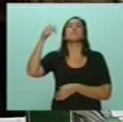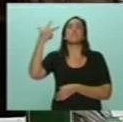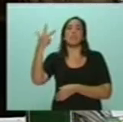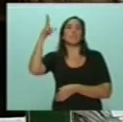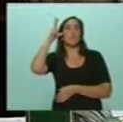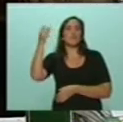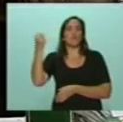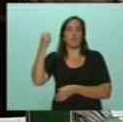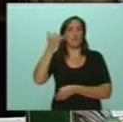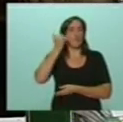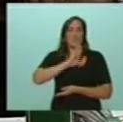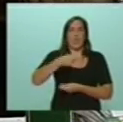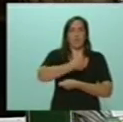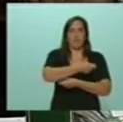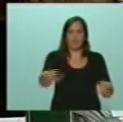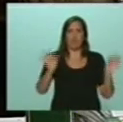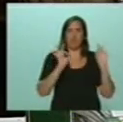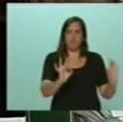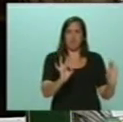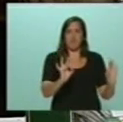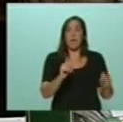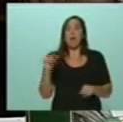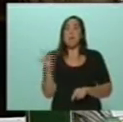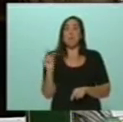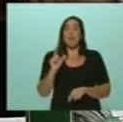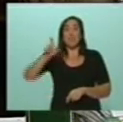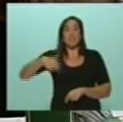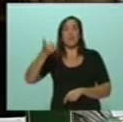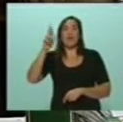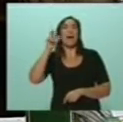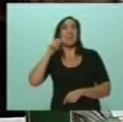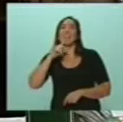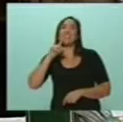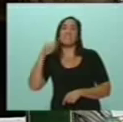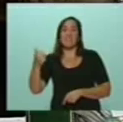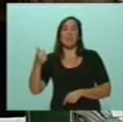121.817.738 pesos. En préstamos, Argenta,